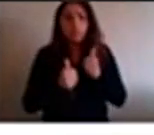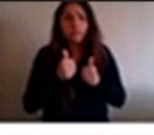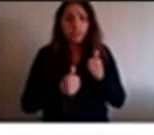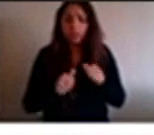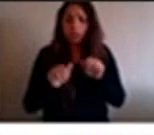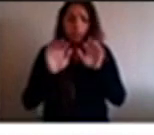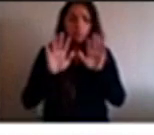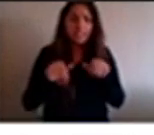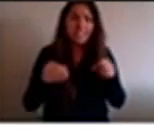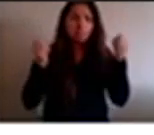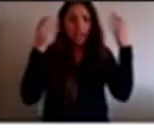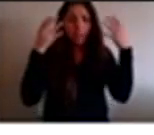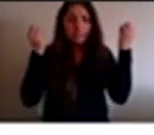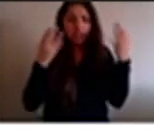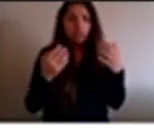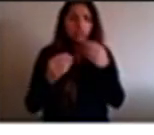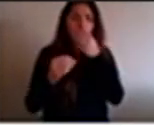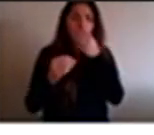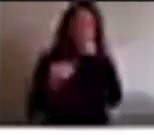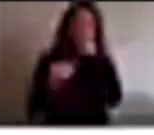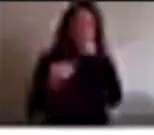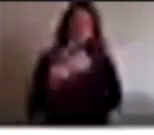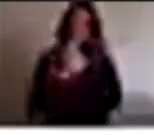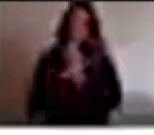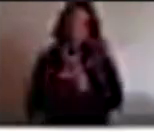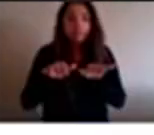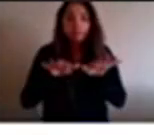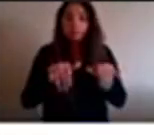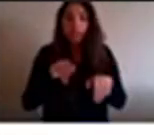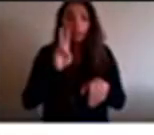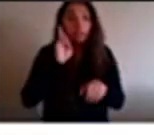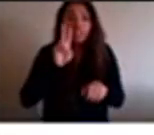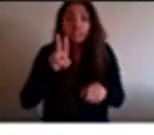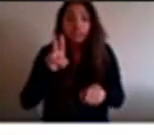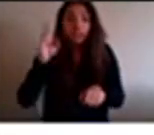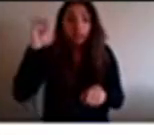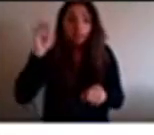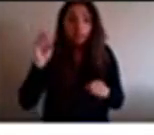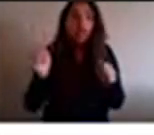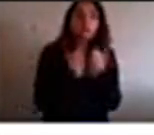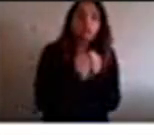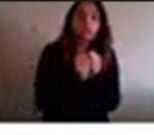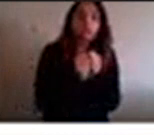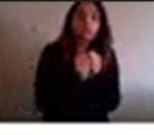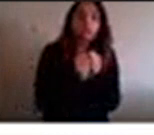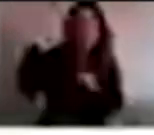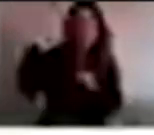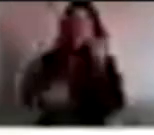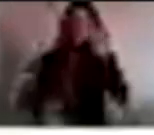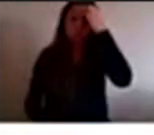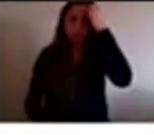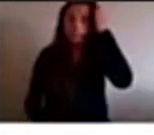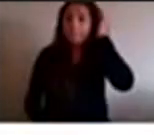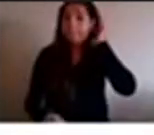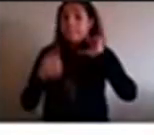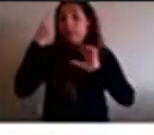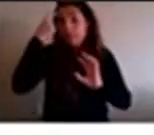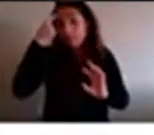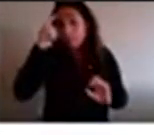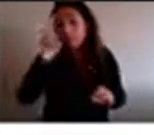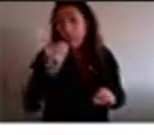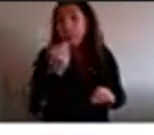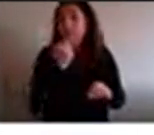de la empresa. Pero así mismo, como las personas con discapacidad tienen las mismas garantías laborales, también tienen las mismas